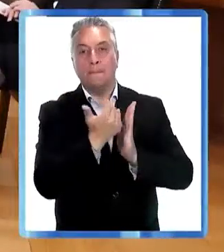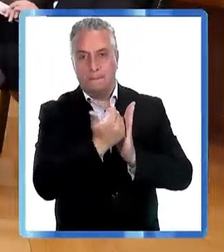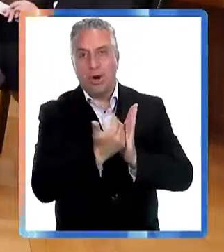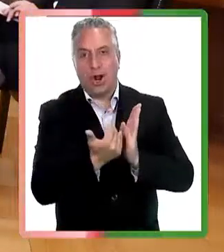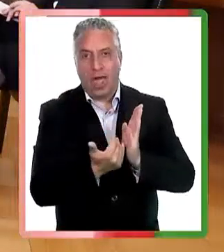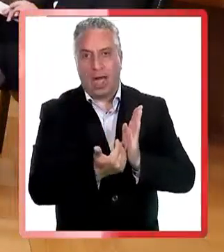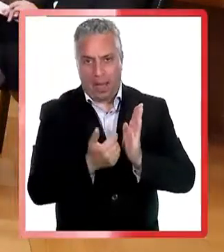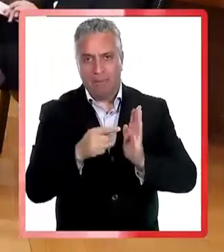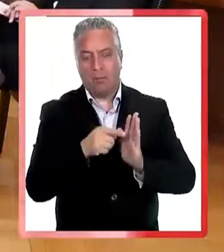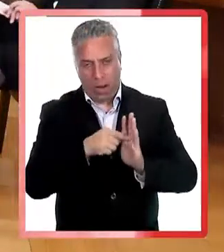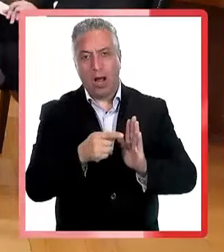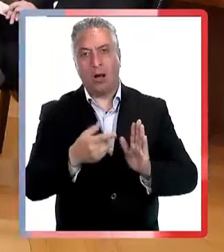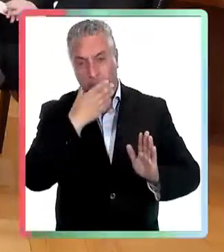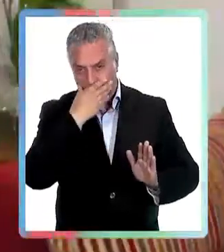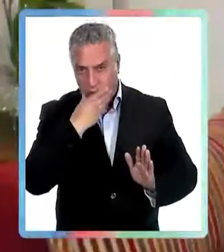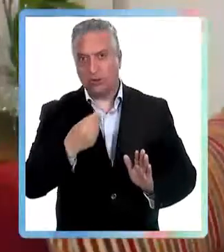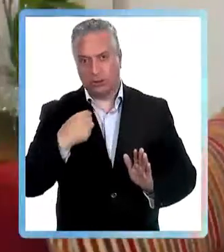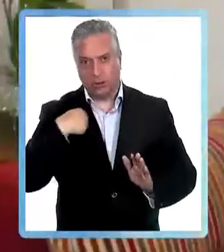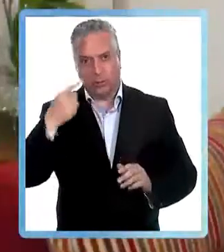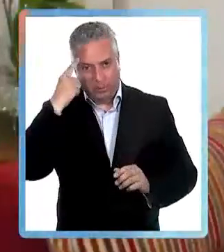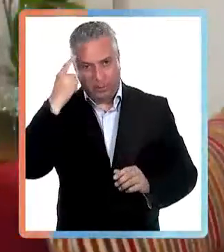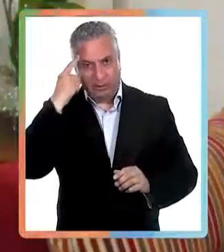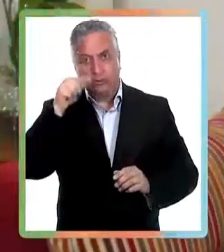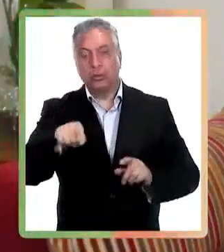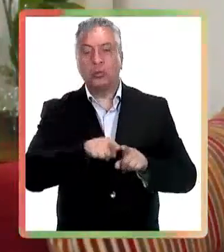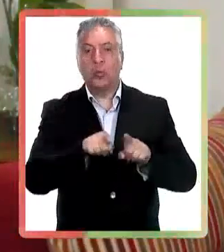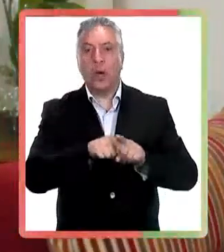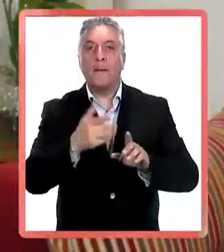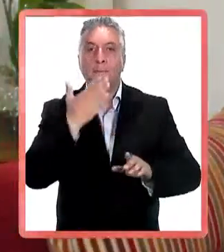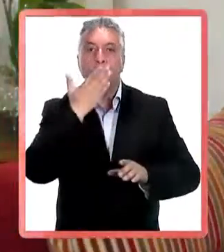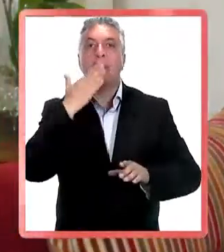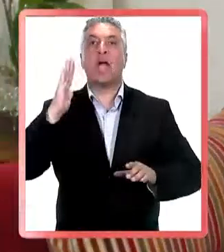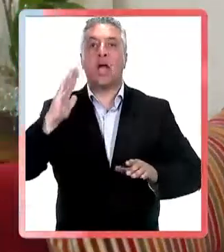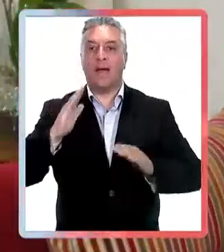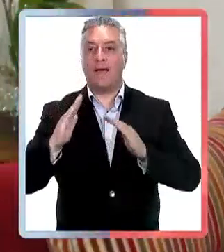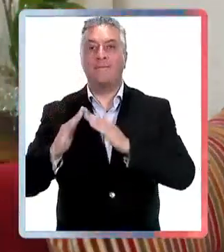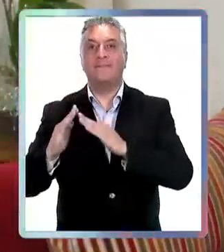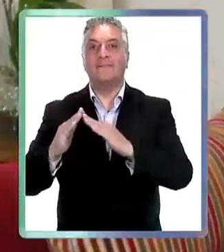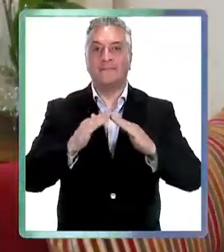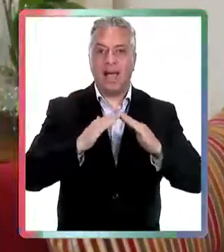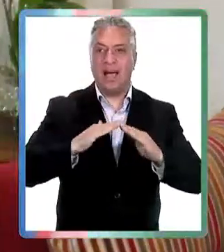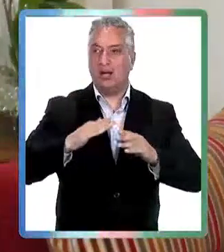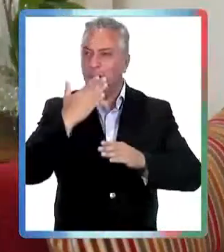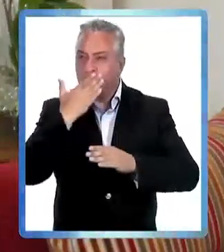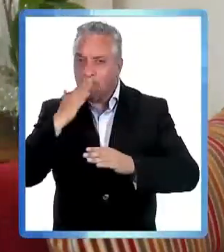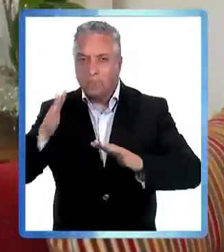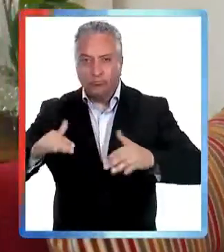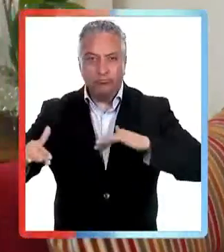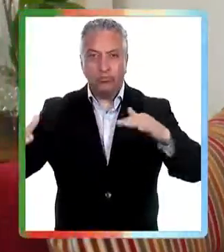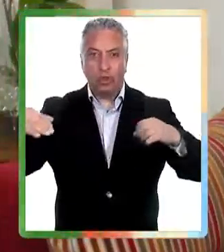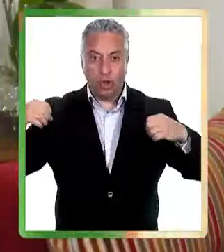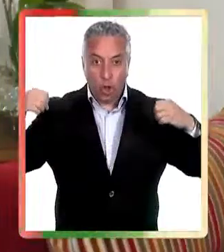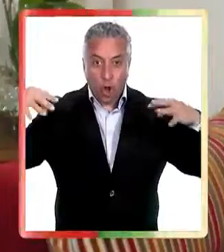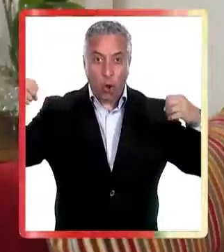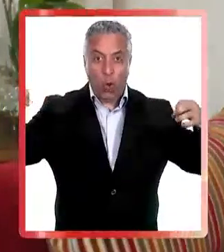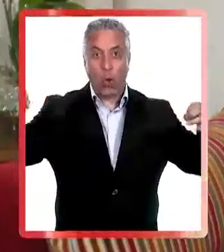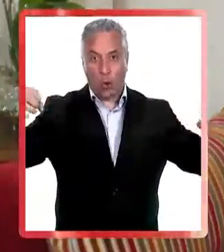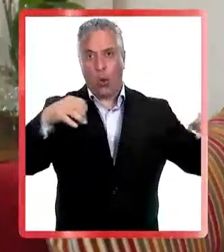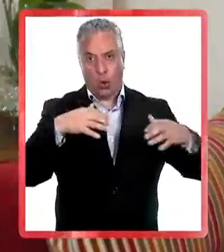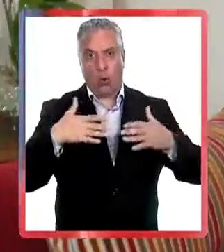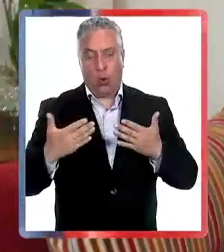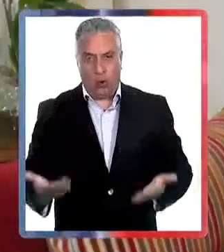programa muy lindo, creo yo, que es mejoramiento de barrios, mejoramiento de infraestructura, luminaria,